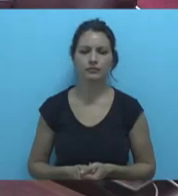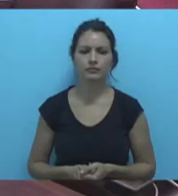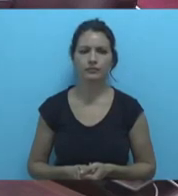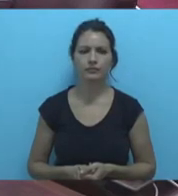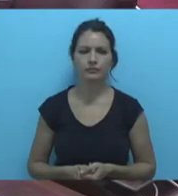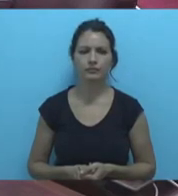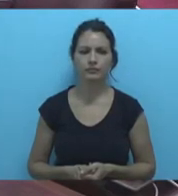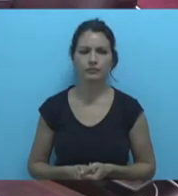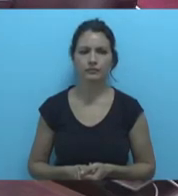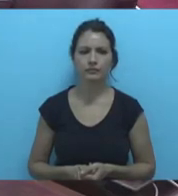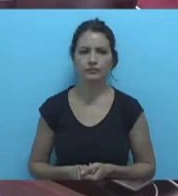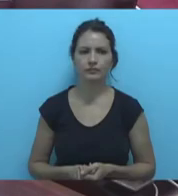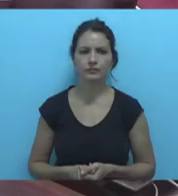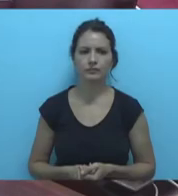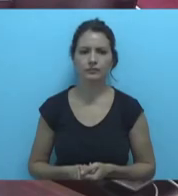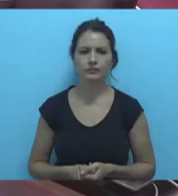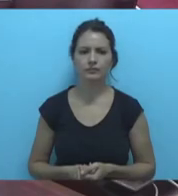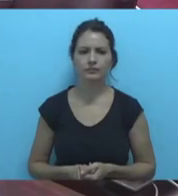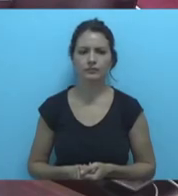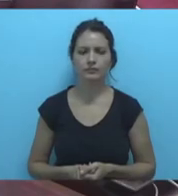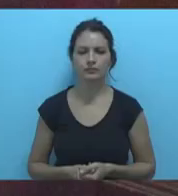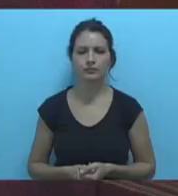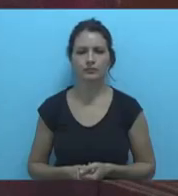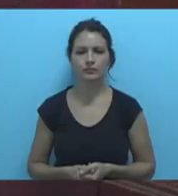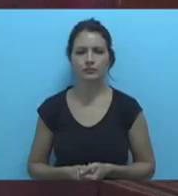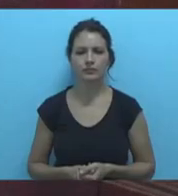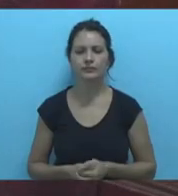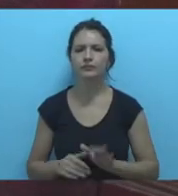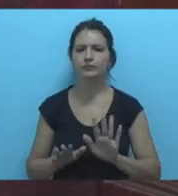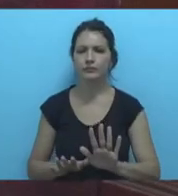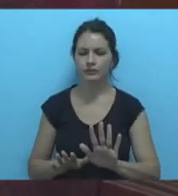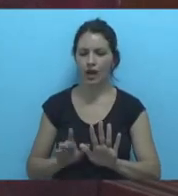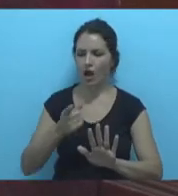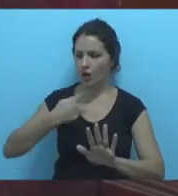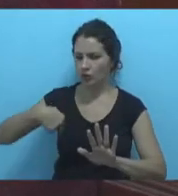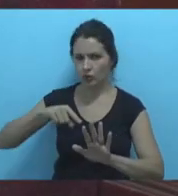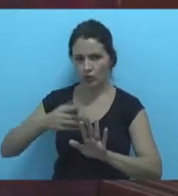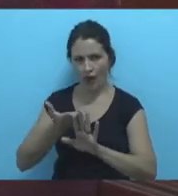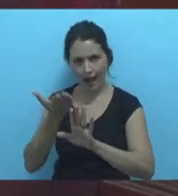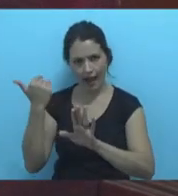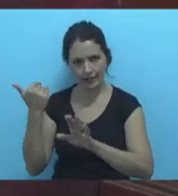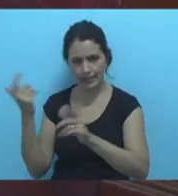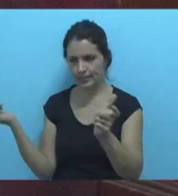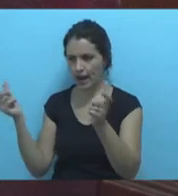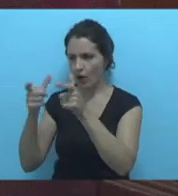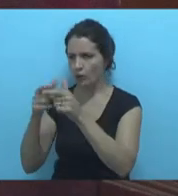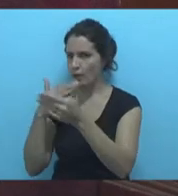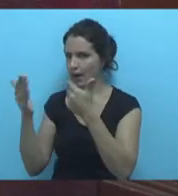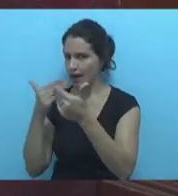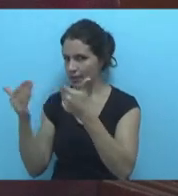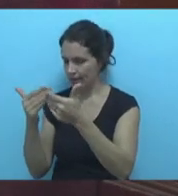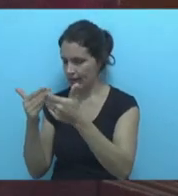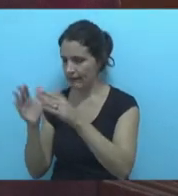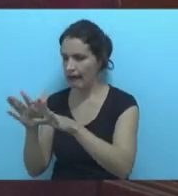Diputado Farías. Sí, señor presidente. No, a ver, lo que acordamos en labor parlamentaria es